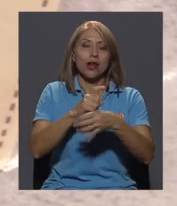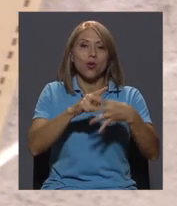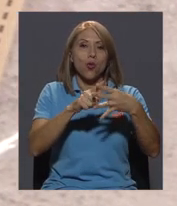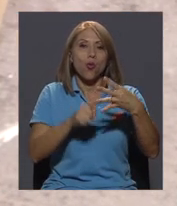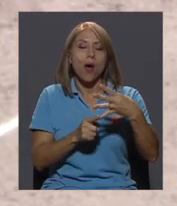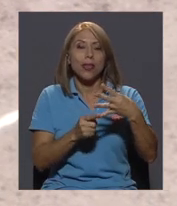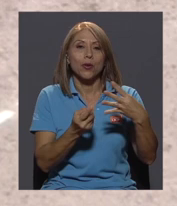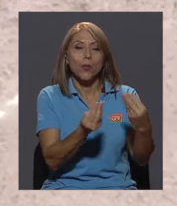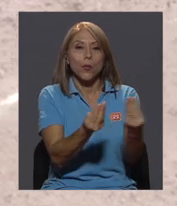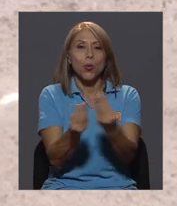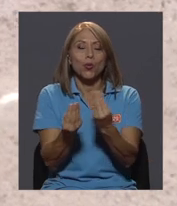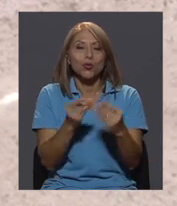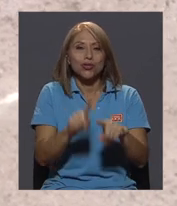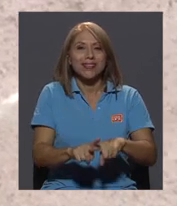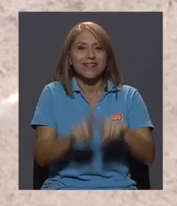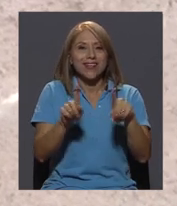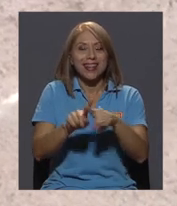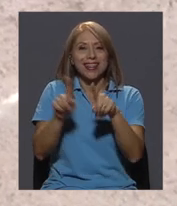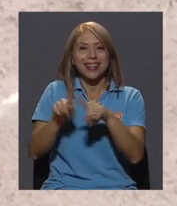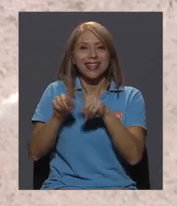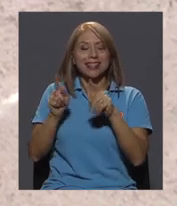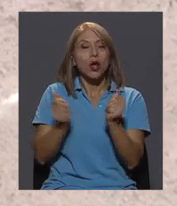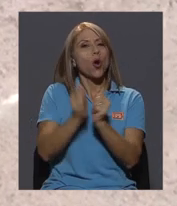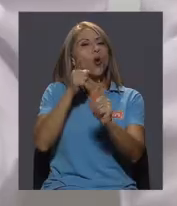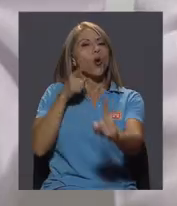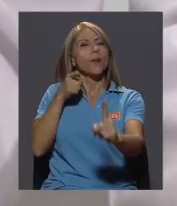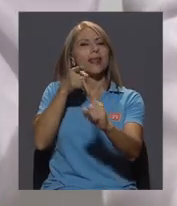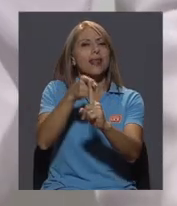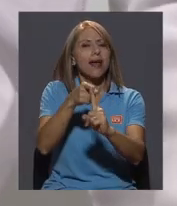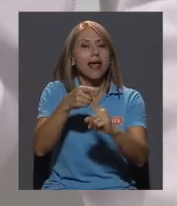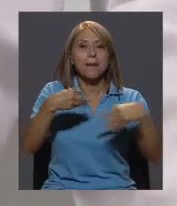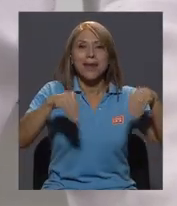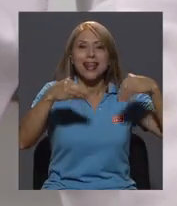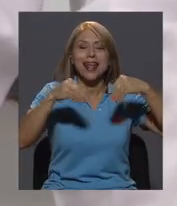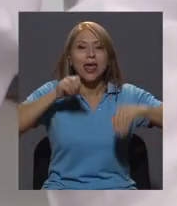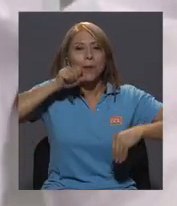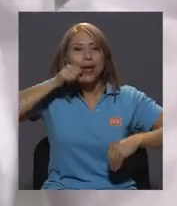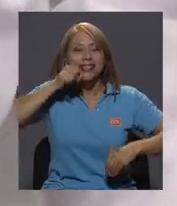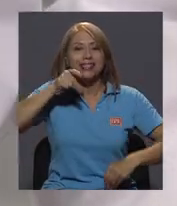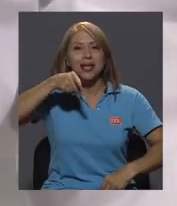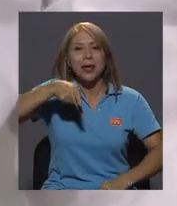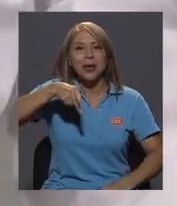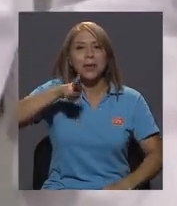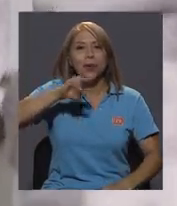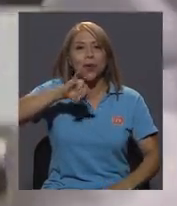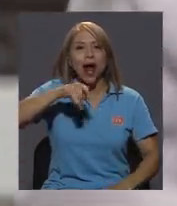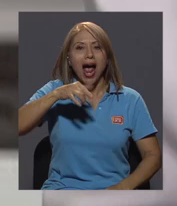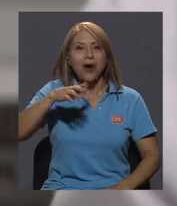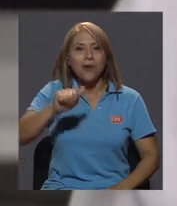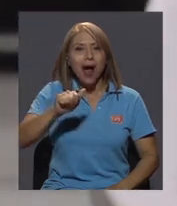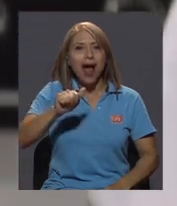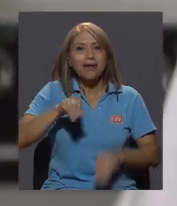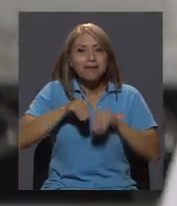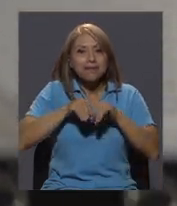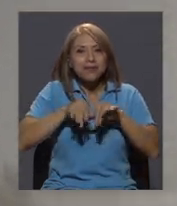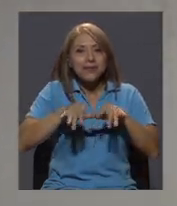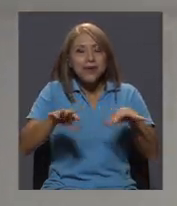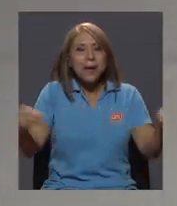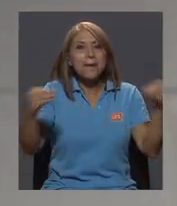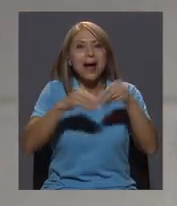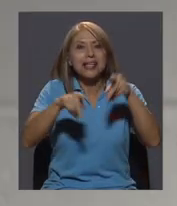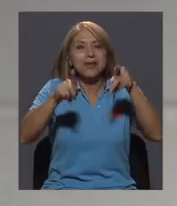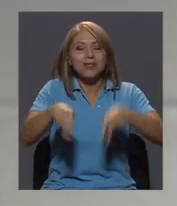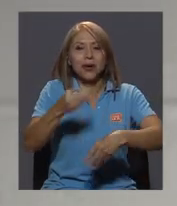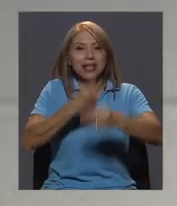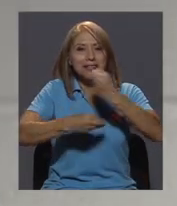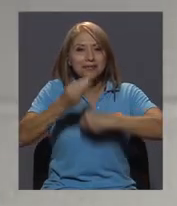4 productos diferentes con la finalidad de que el mercado del maíz pujagua se ensanche y más personas se animen a